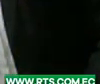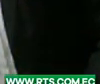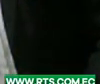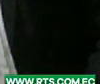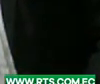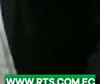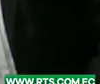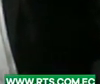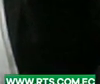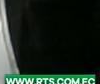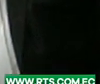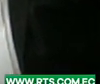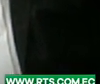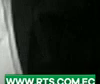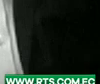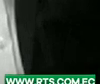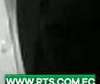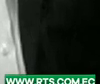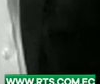den trabajo.